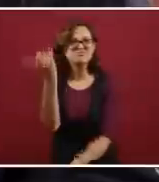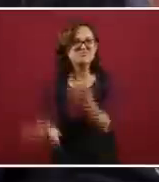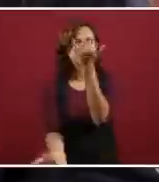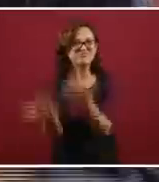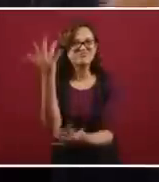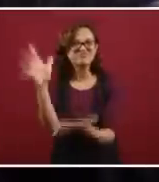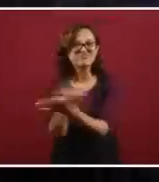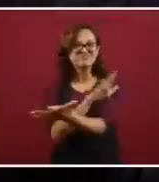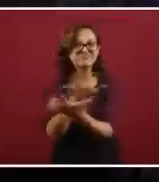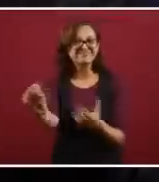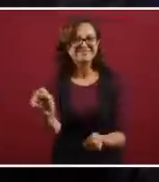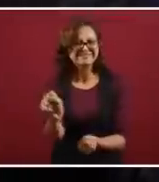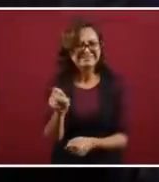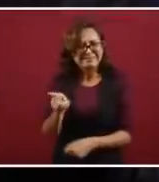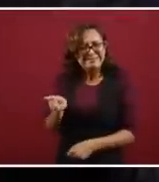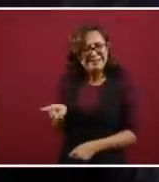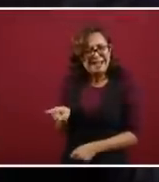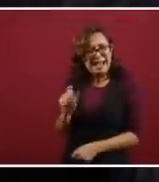O sea,